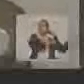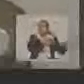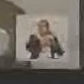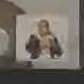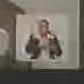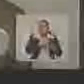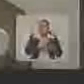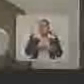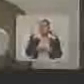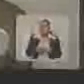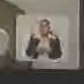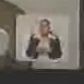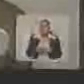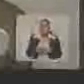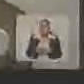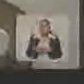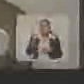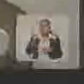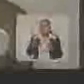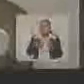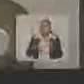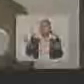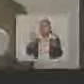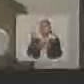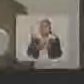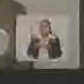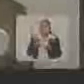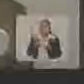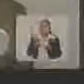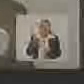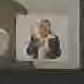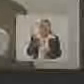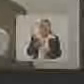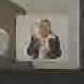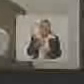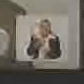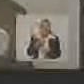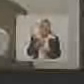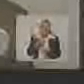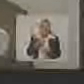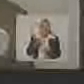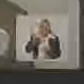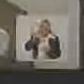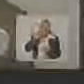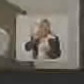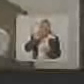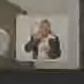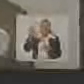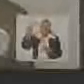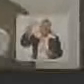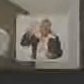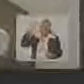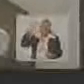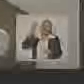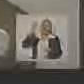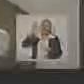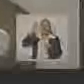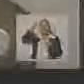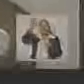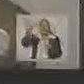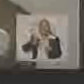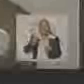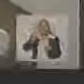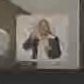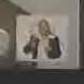público. Esto es fundamental porque representa una decisión y un compromiso de